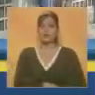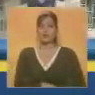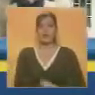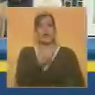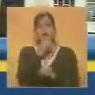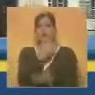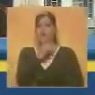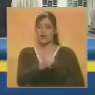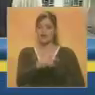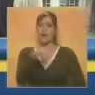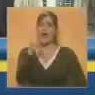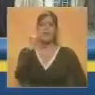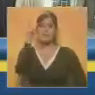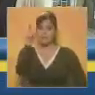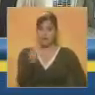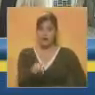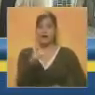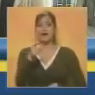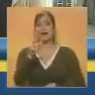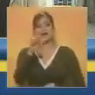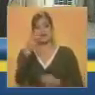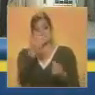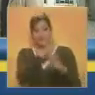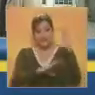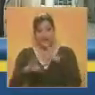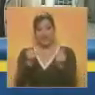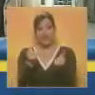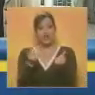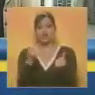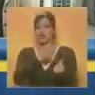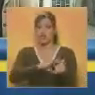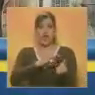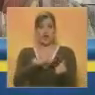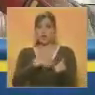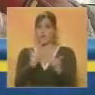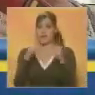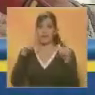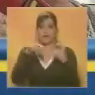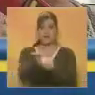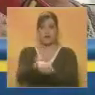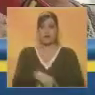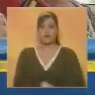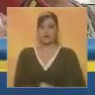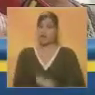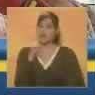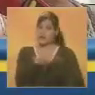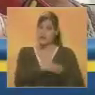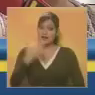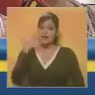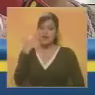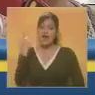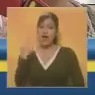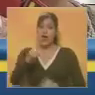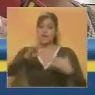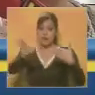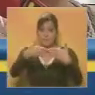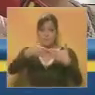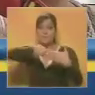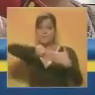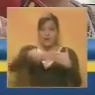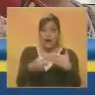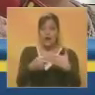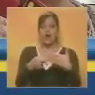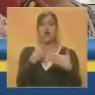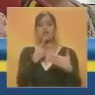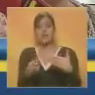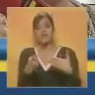Aseguran que la decana de la Facultad de Ciencias Económicas y Sociales no les permitió el acceso. El país tiene que saber que las puertas estaban cerradas. Entonces,